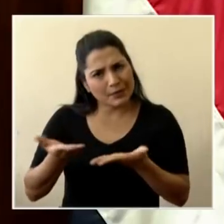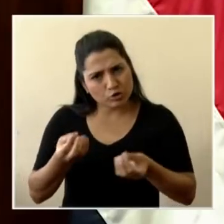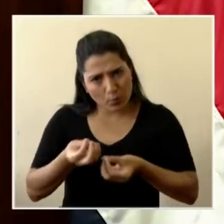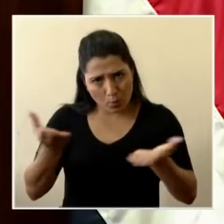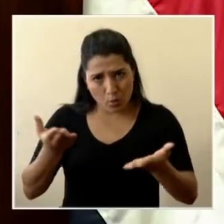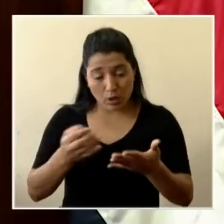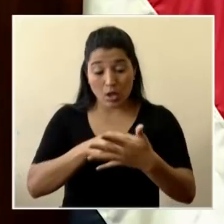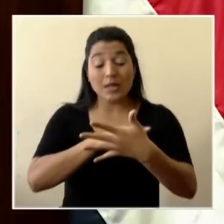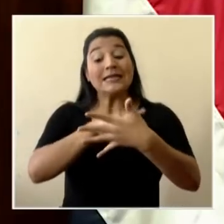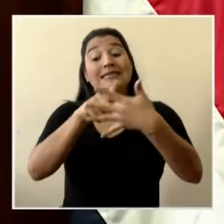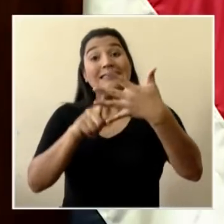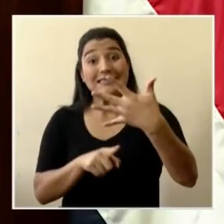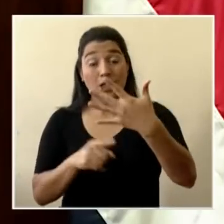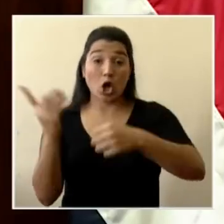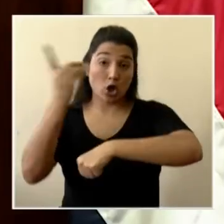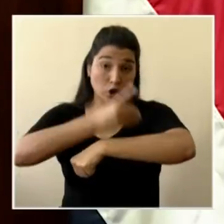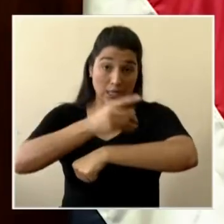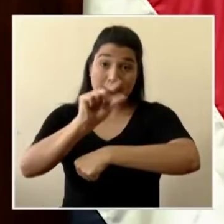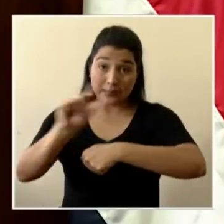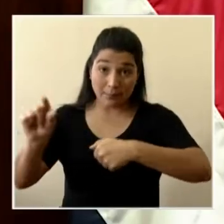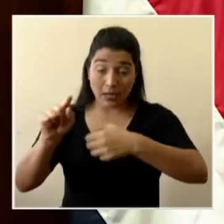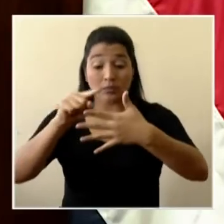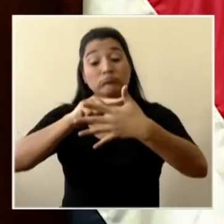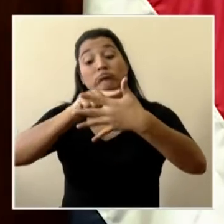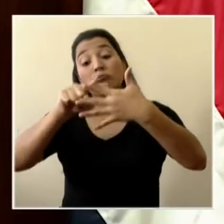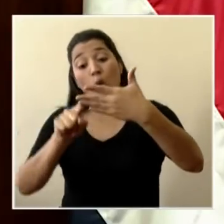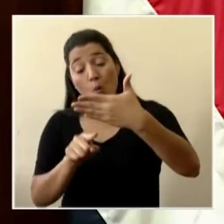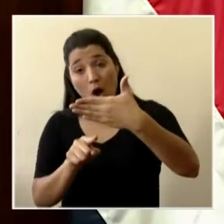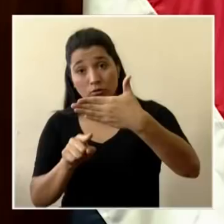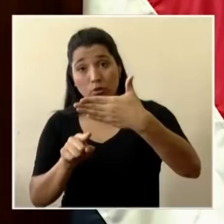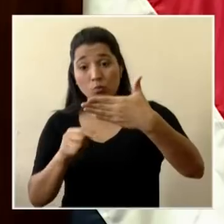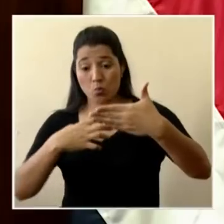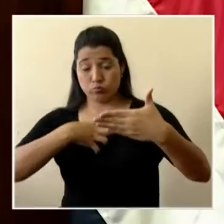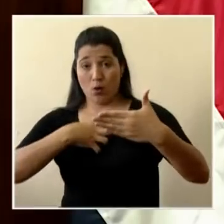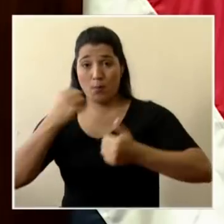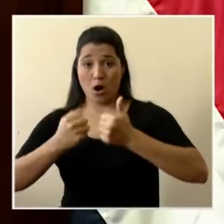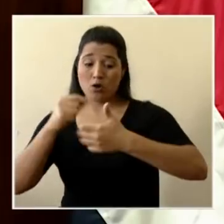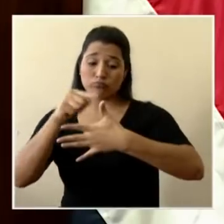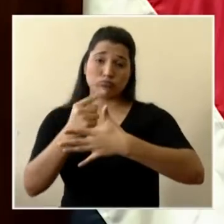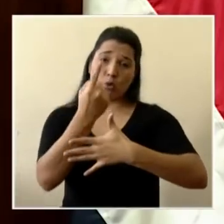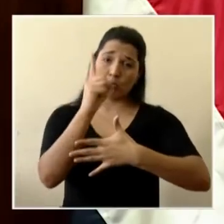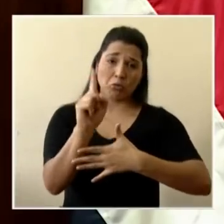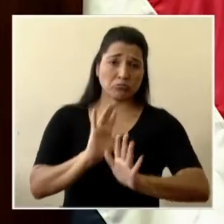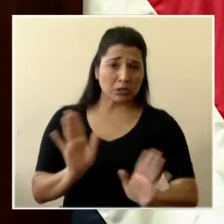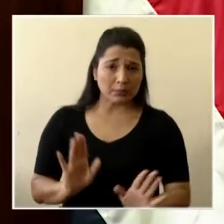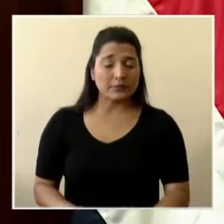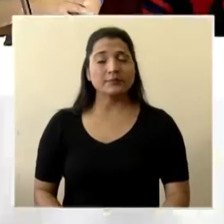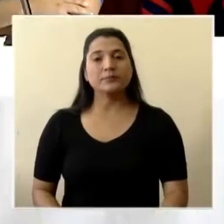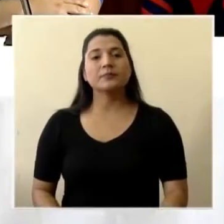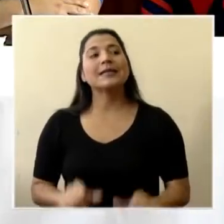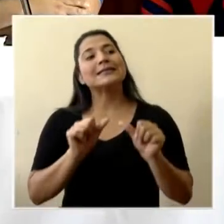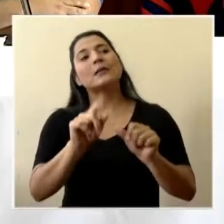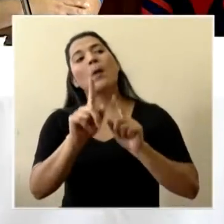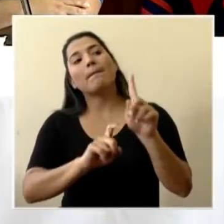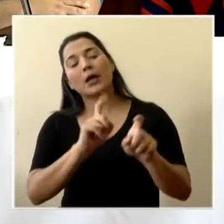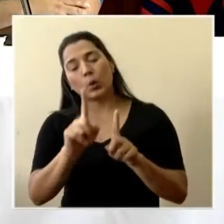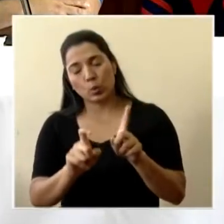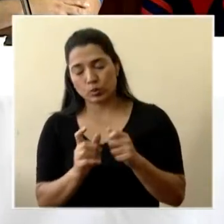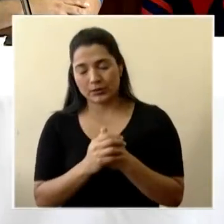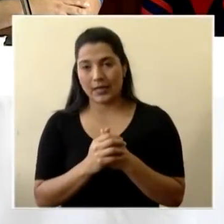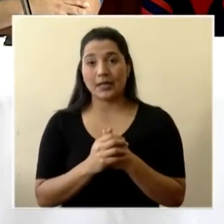4 días de la semana, de los 5 días de la semana, 4 puede usar su vehículo y 1 no. Continuamos con las consultas. Noticias Alan Jara